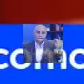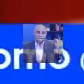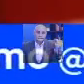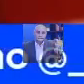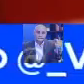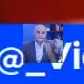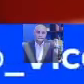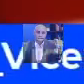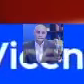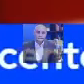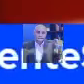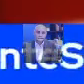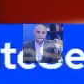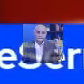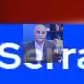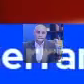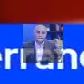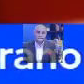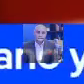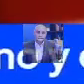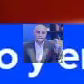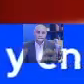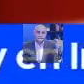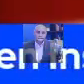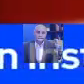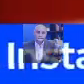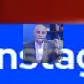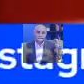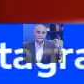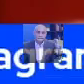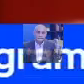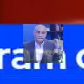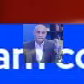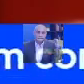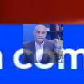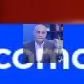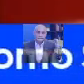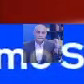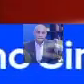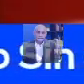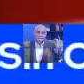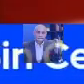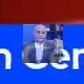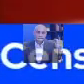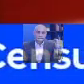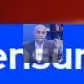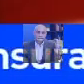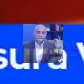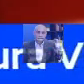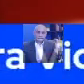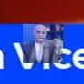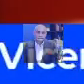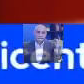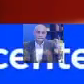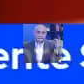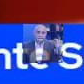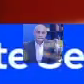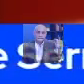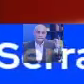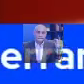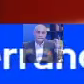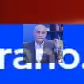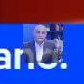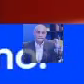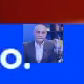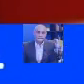que quien fue el esposo de Katharine Graham, Phil Graham, que fue dueño del Washington Post,